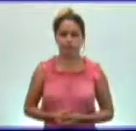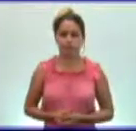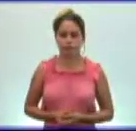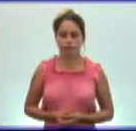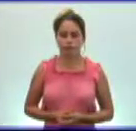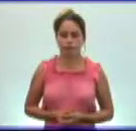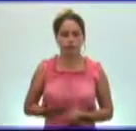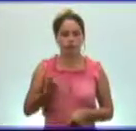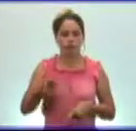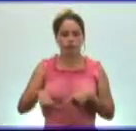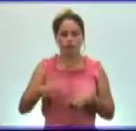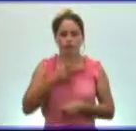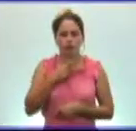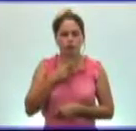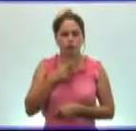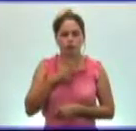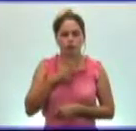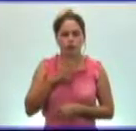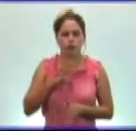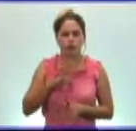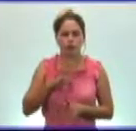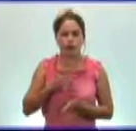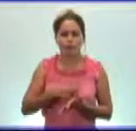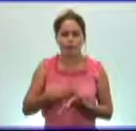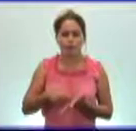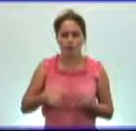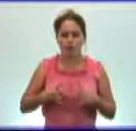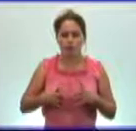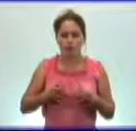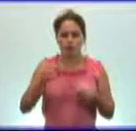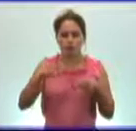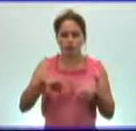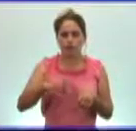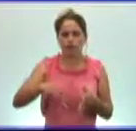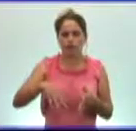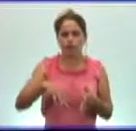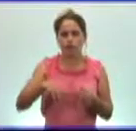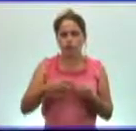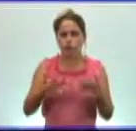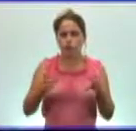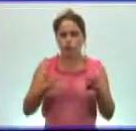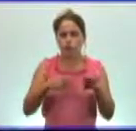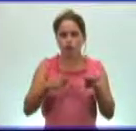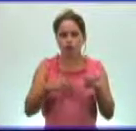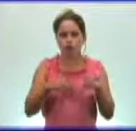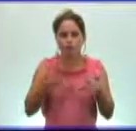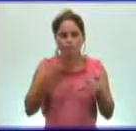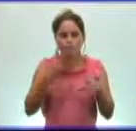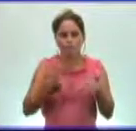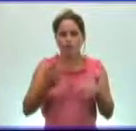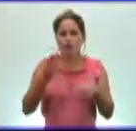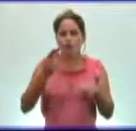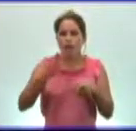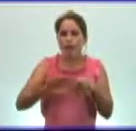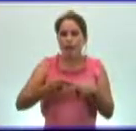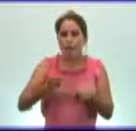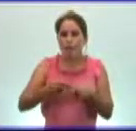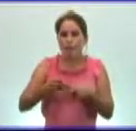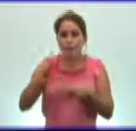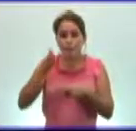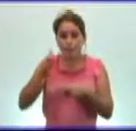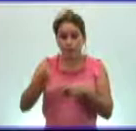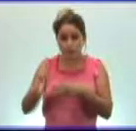el caso de escribir la fórmula de estas sustancias, nosotros debemos analizar el nombre de derecha a izquierda, teniendo en cuenta que